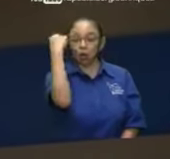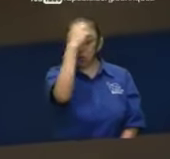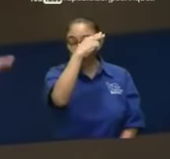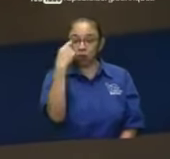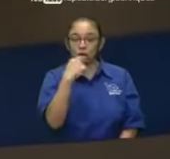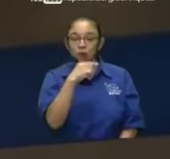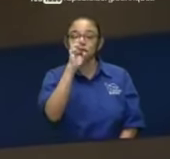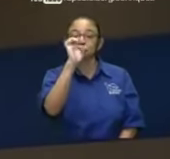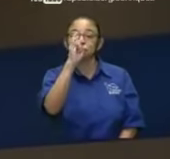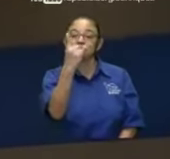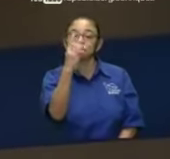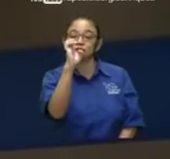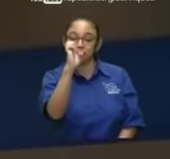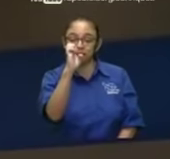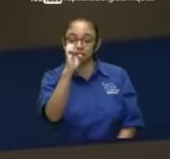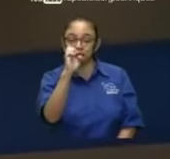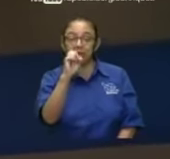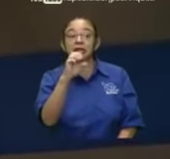en todo eso, ya lo ponen de su jefe.